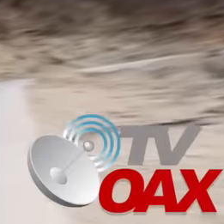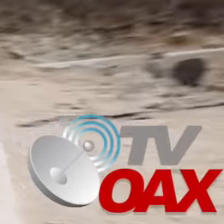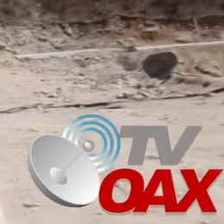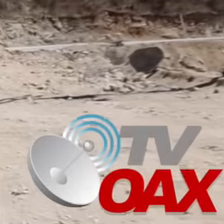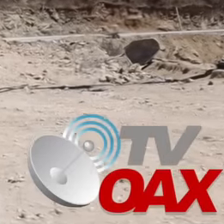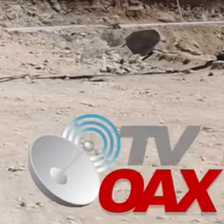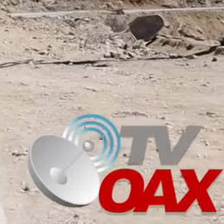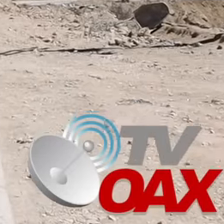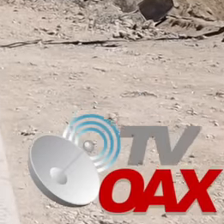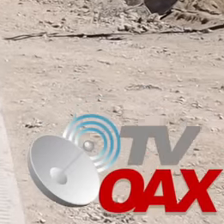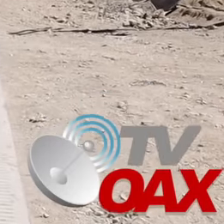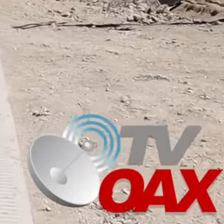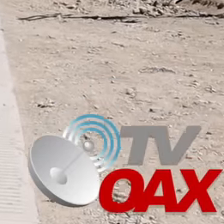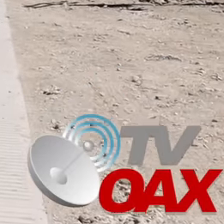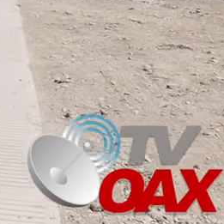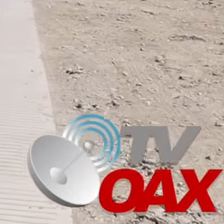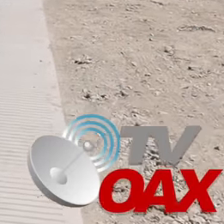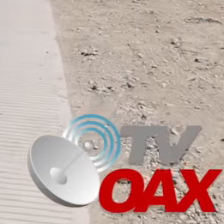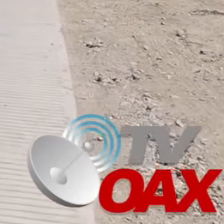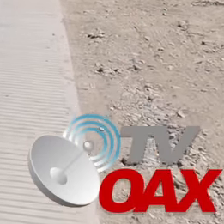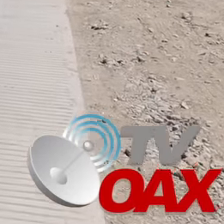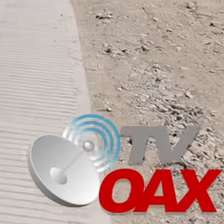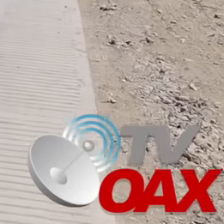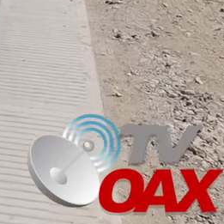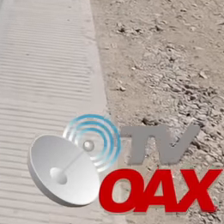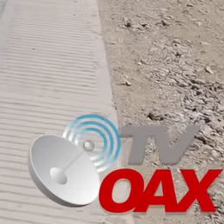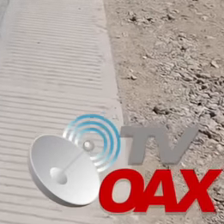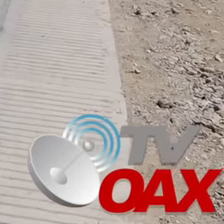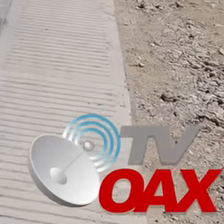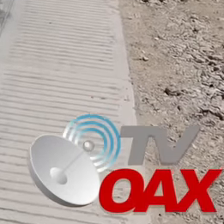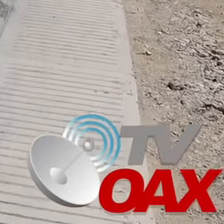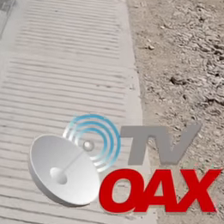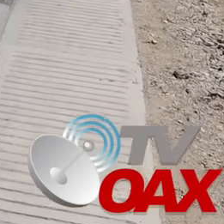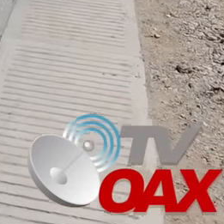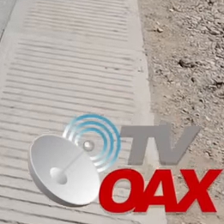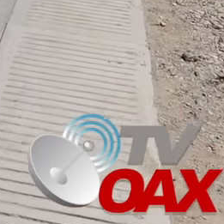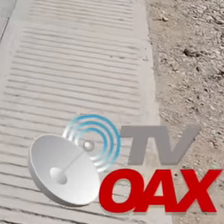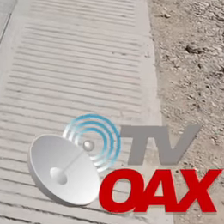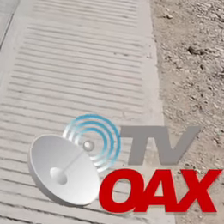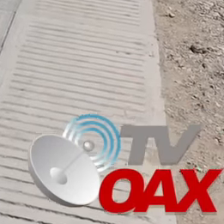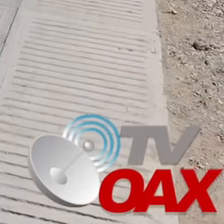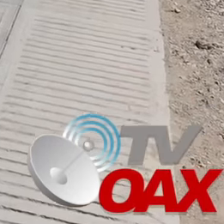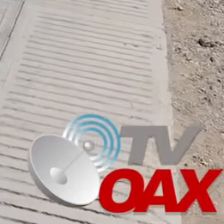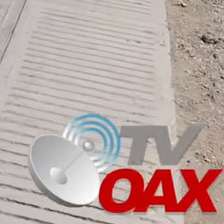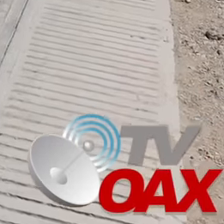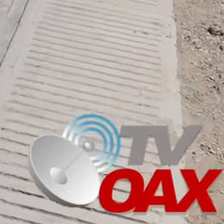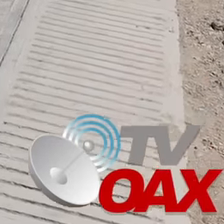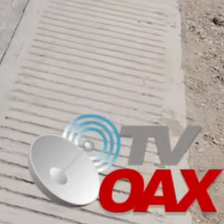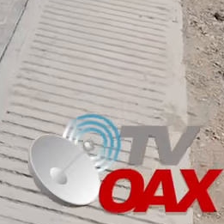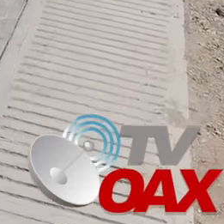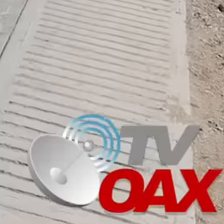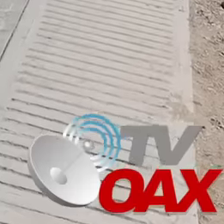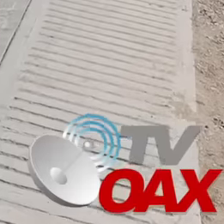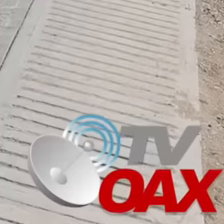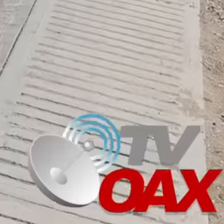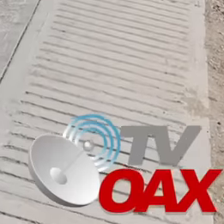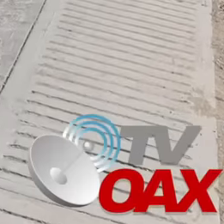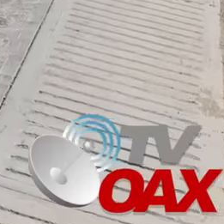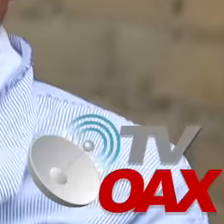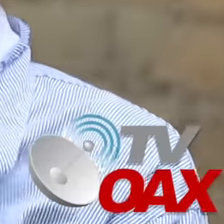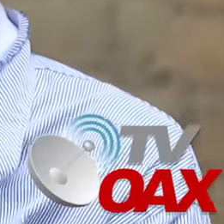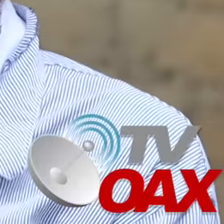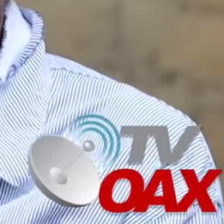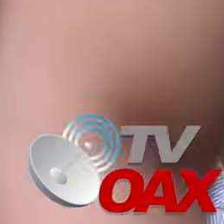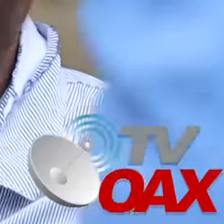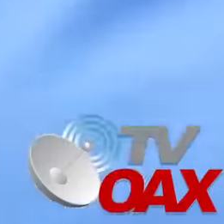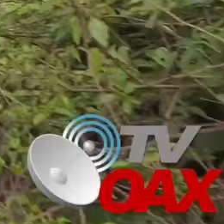El pueblo de México está muy feliz al ver sus caminos pavimentados, donde por muchas décadas fueron